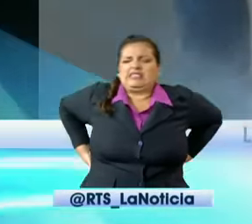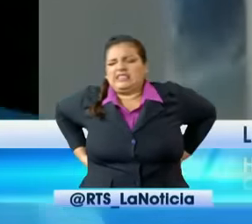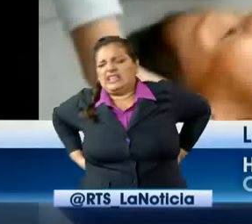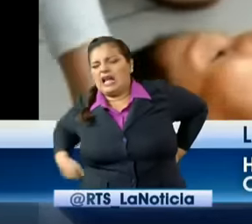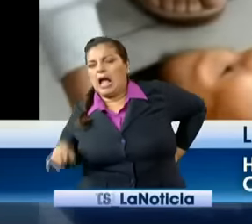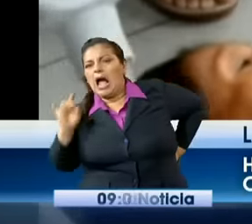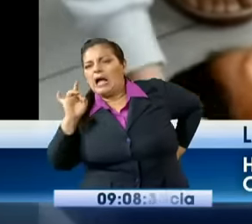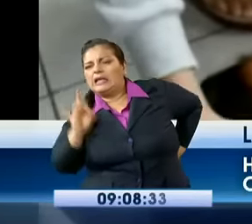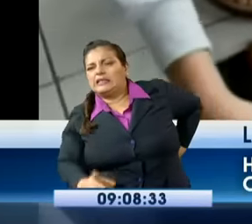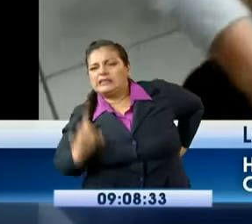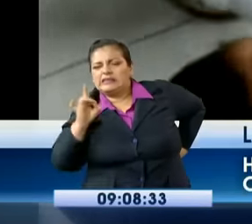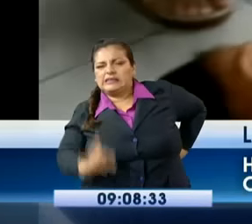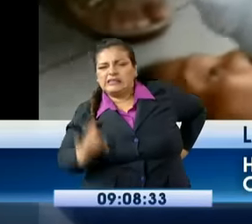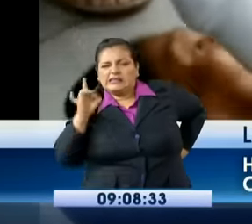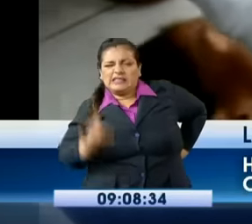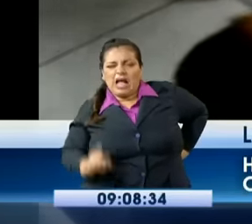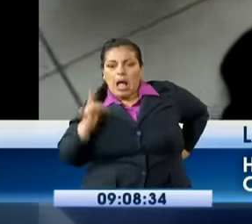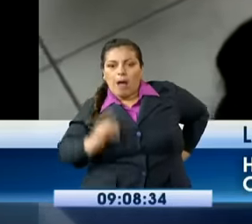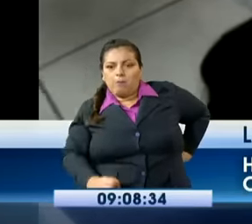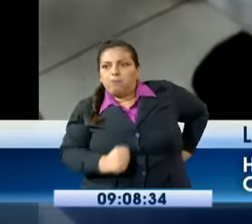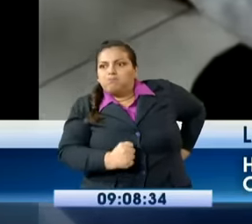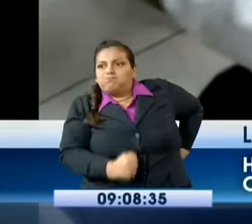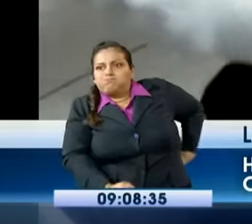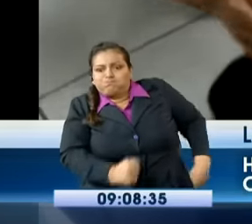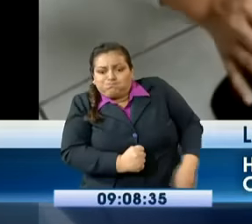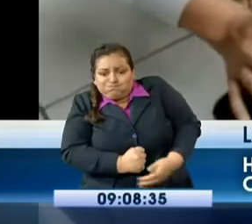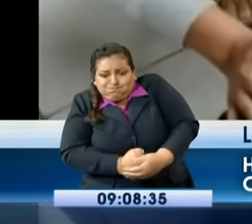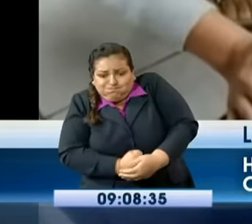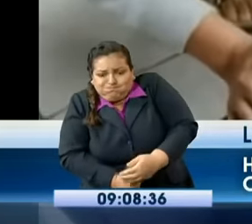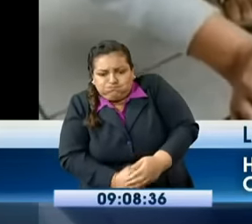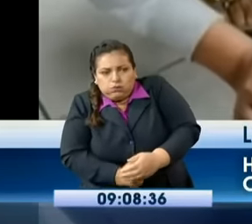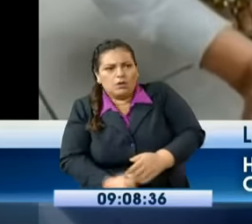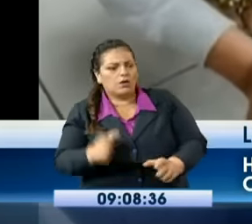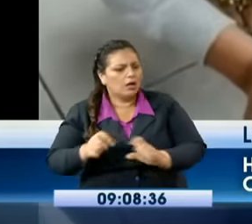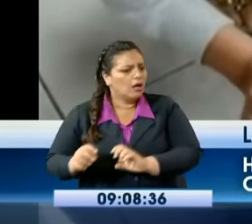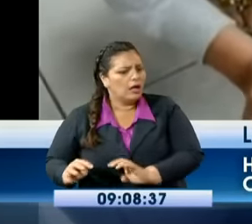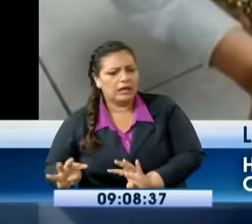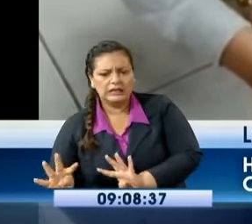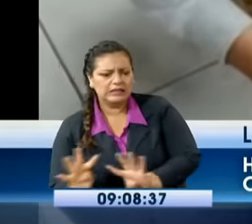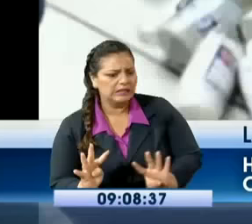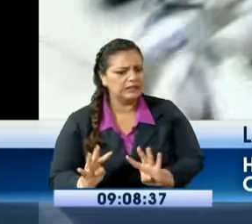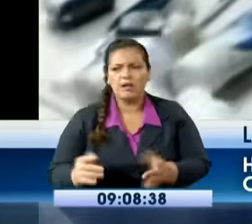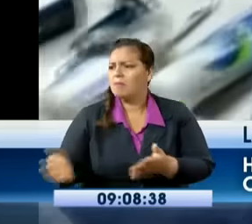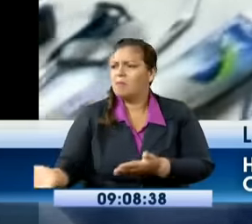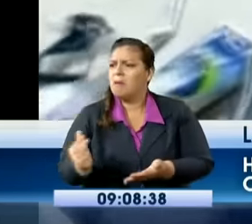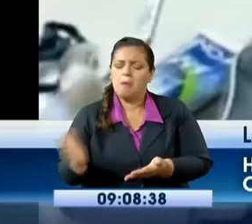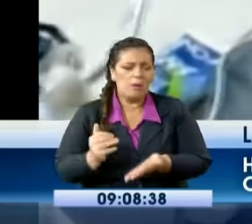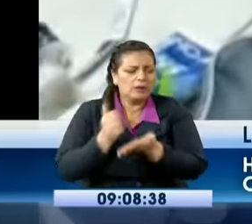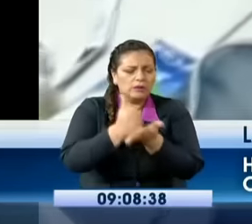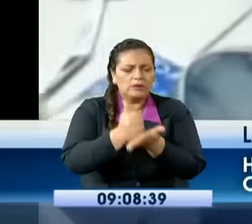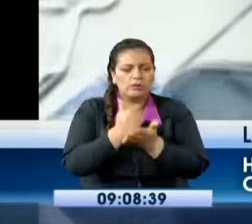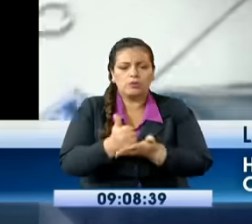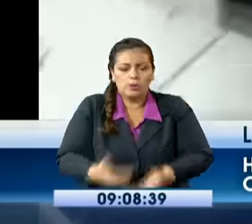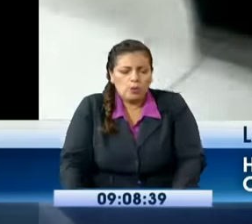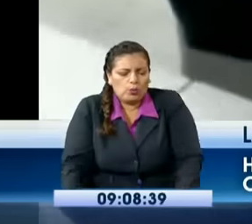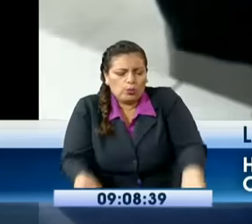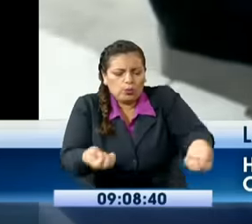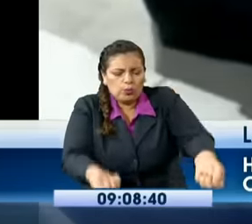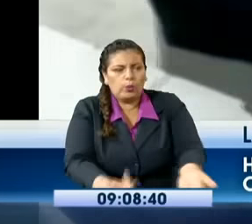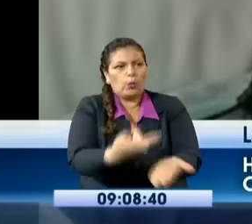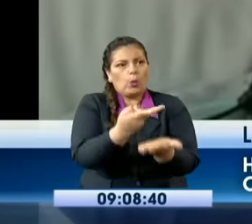intensidad. Cuando le llegó la hora, apenas tuvieron tiempo para acomodarla. Y tendida sobre una vereda, se dio el alumbramiento con ayuda de